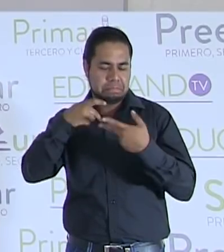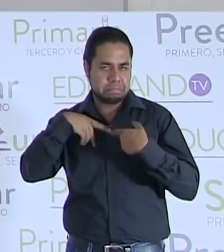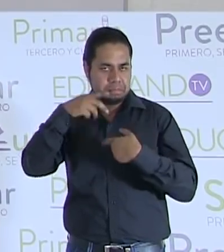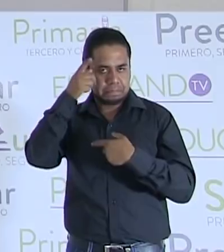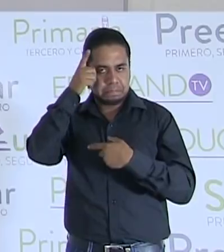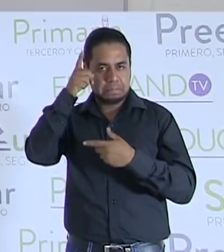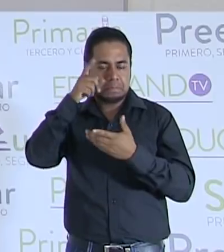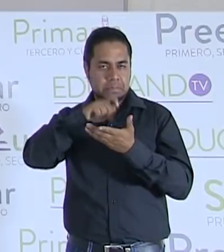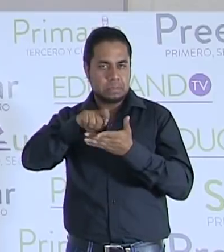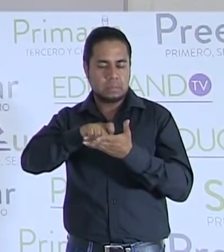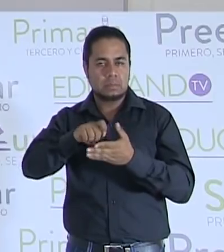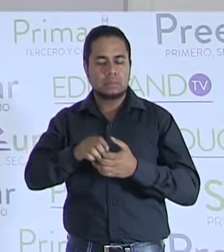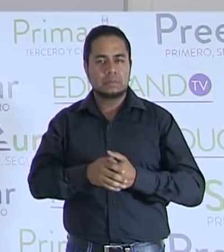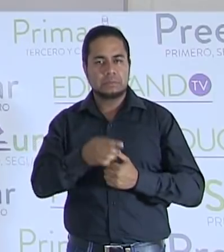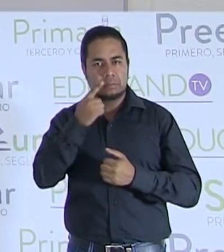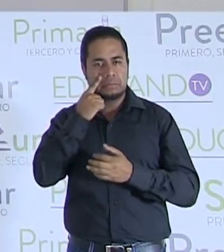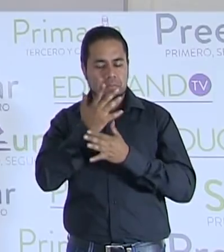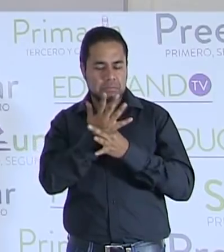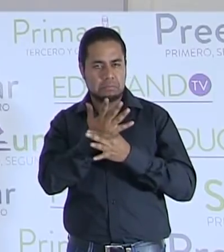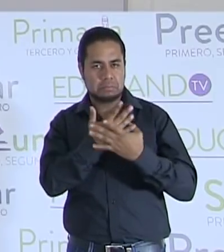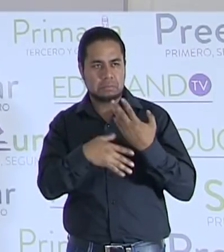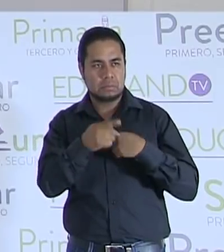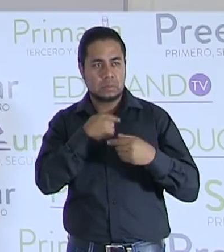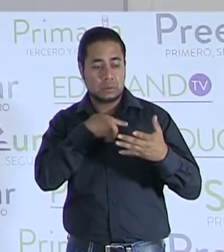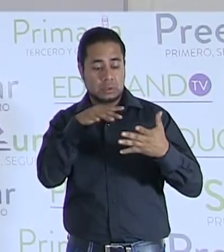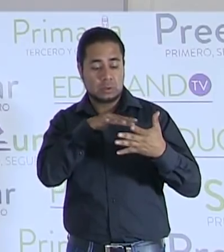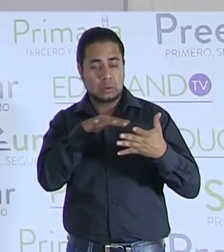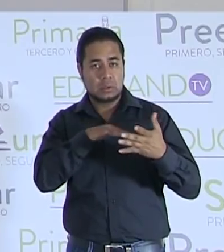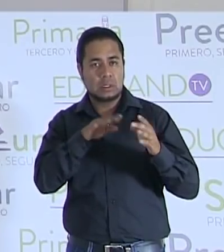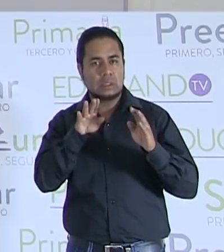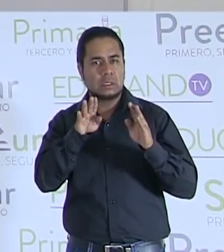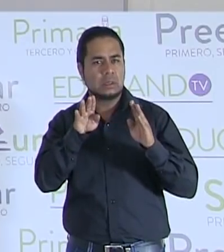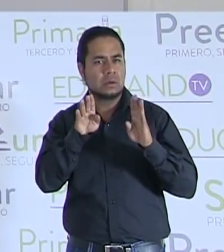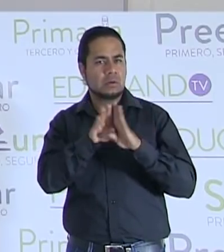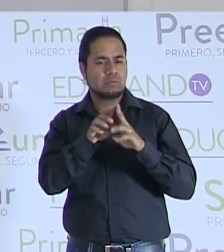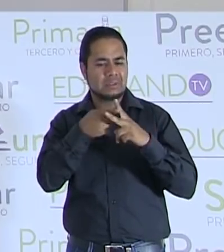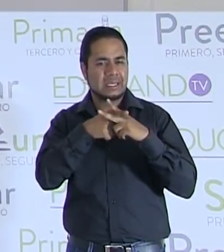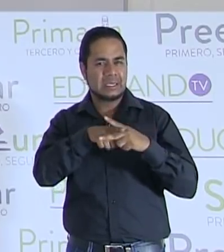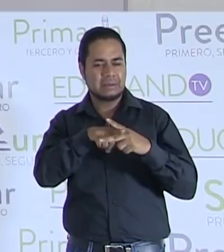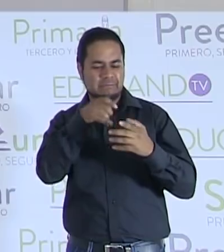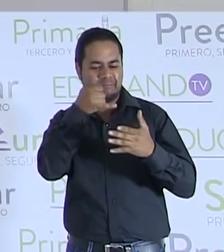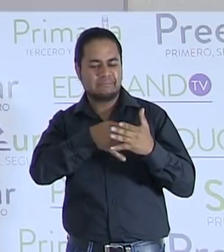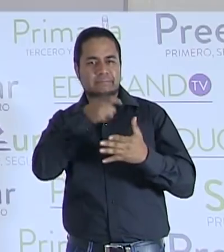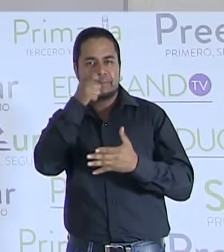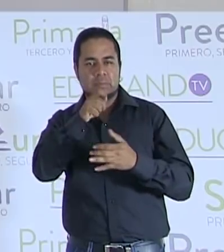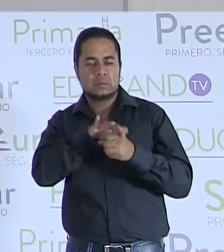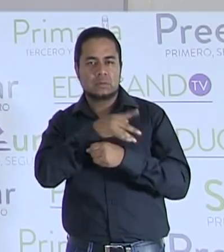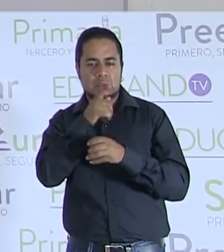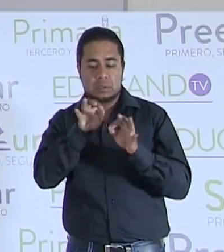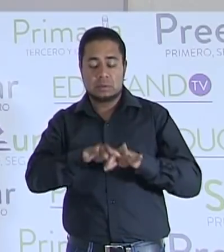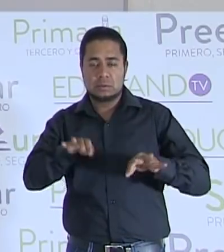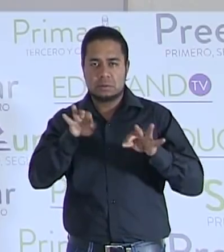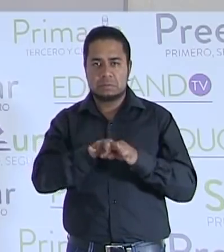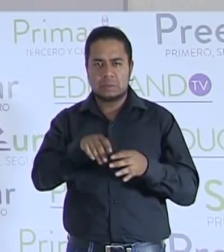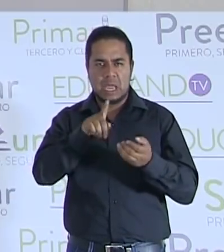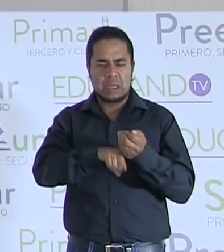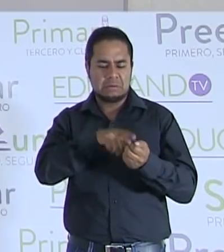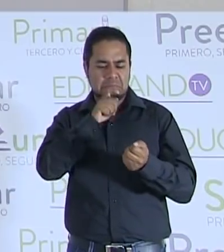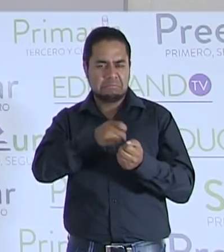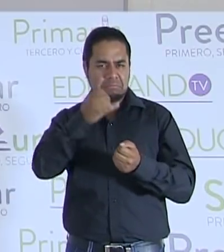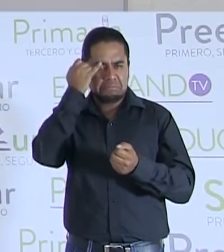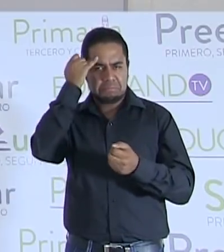y dice así. Vamos a leer la introducción porque es muy importante que sepamos qué es lo que nos dice este